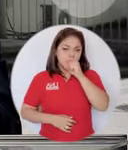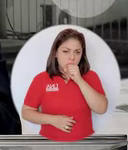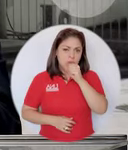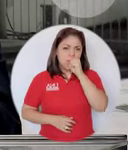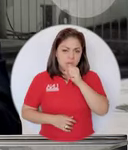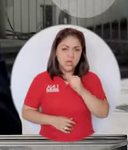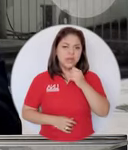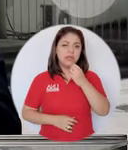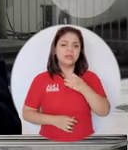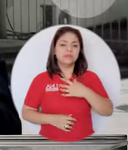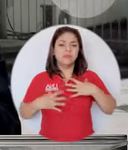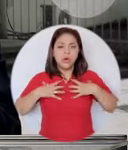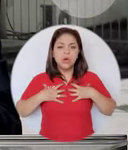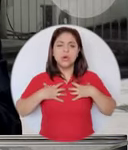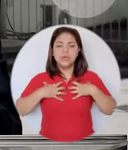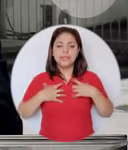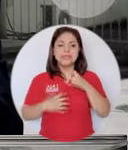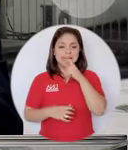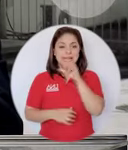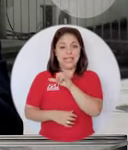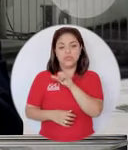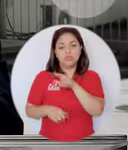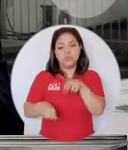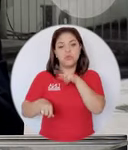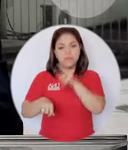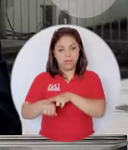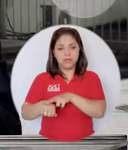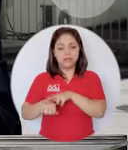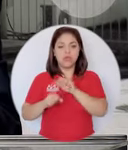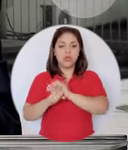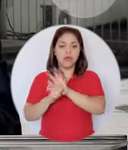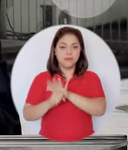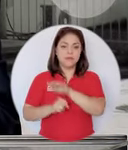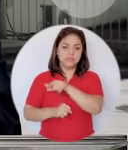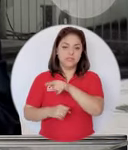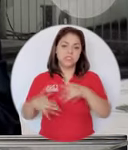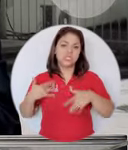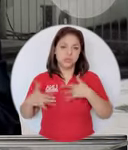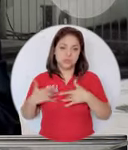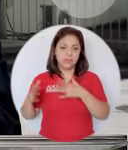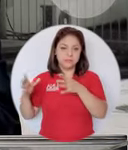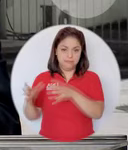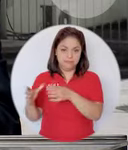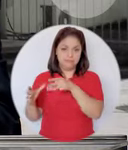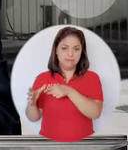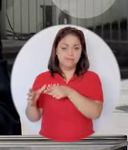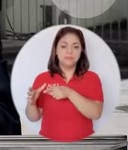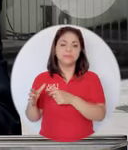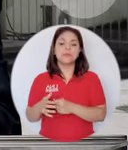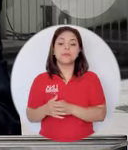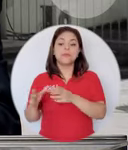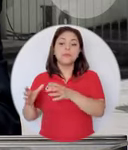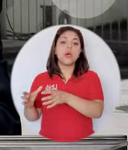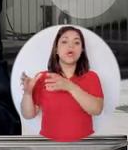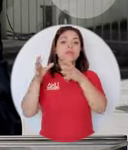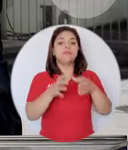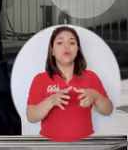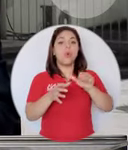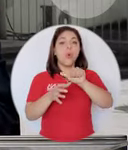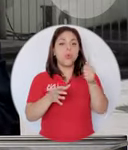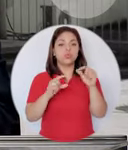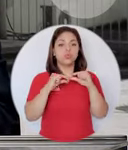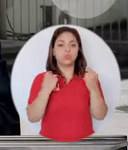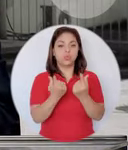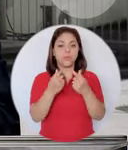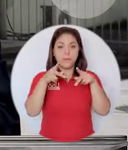síntomas respiratorios, tos, y justamente son los síntomas clásicos que se describen. Tenemos que recordar el